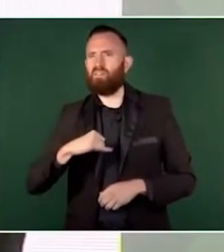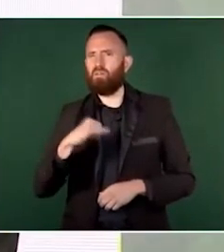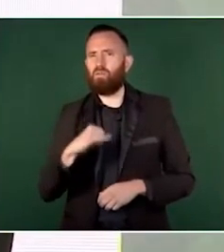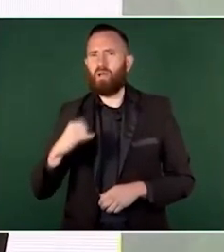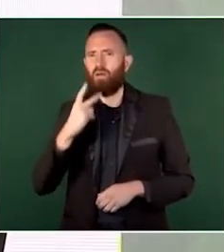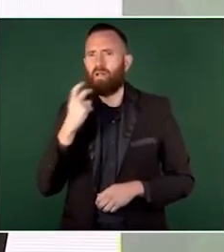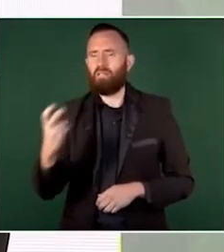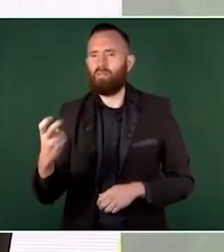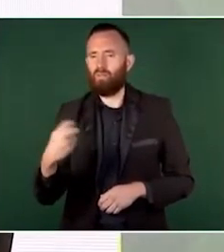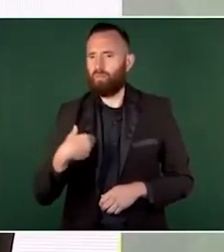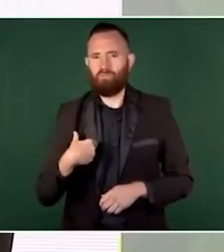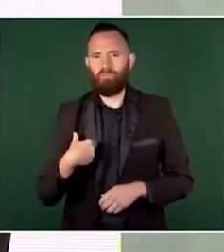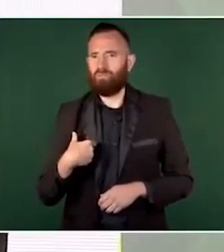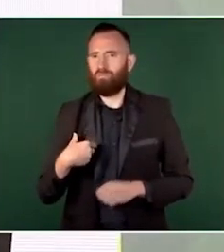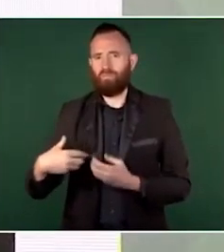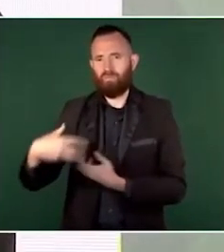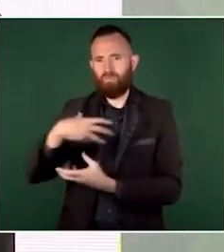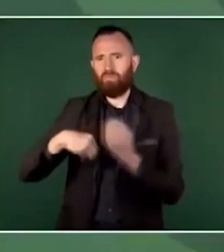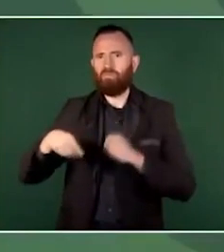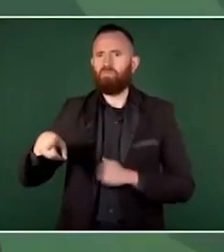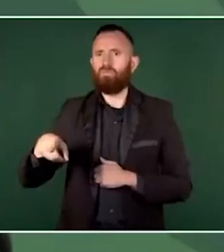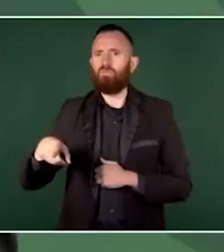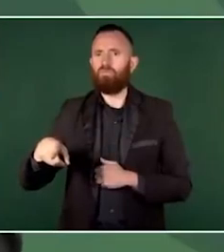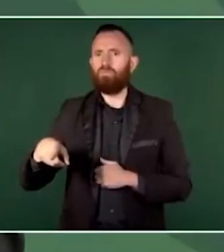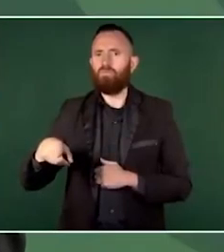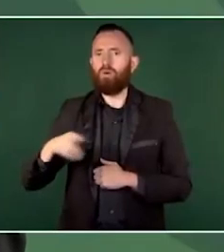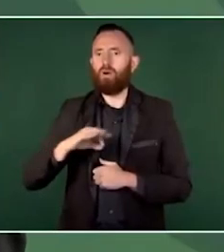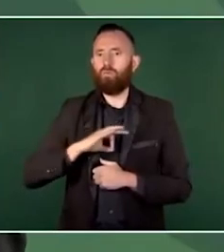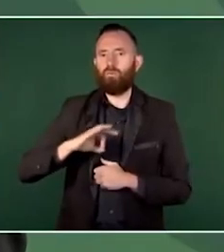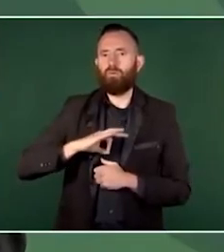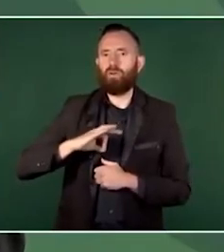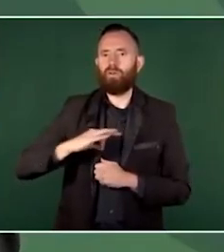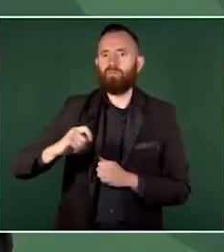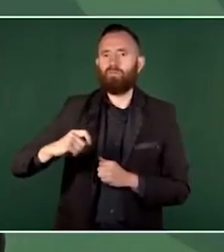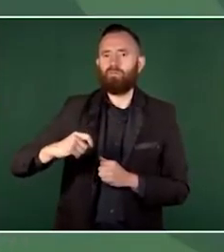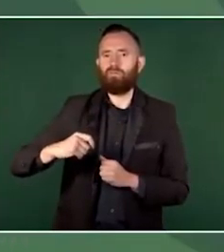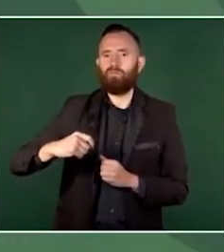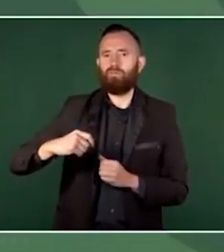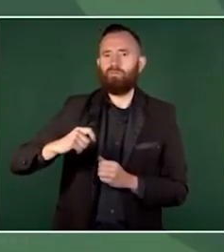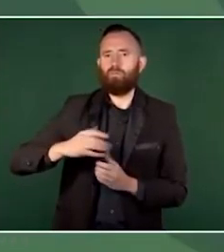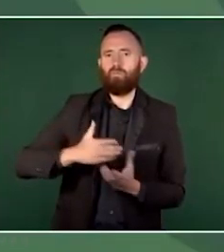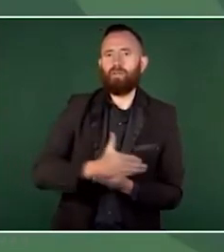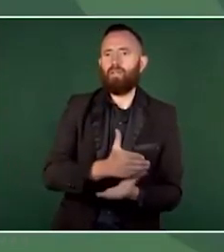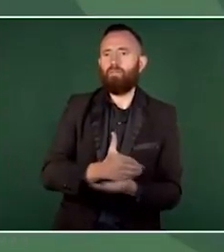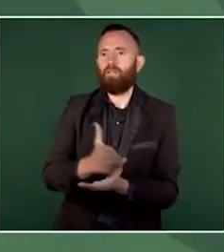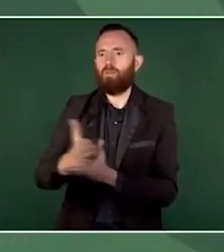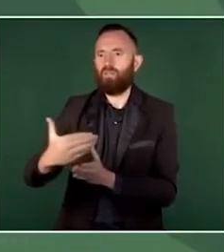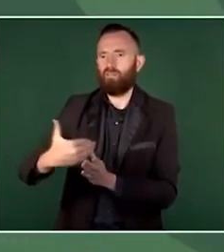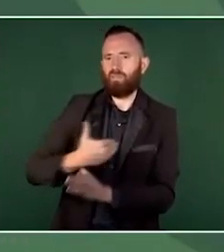Pero ellos se meten con todo. No hay